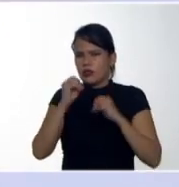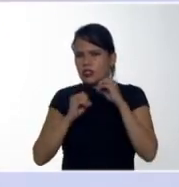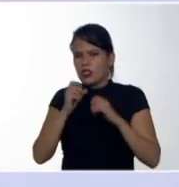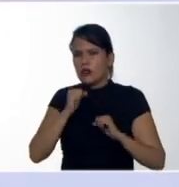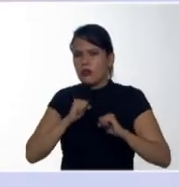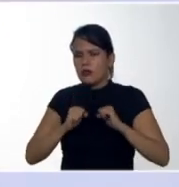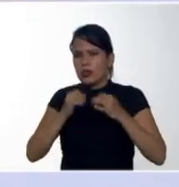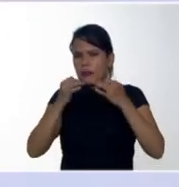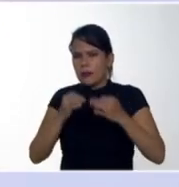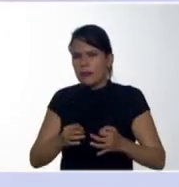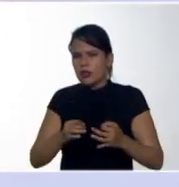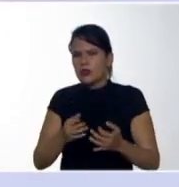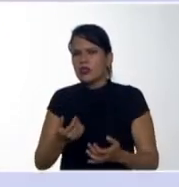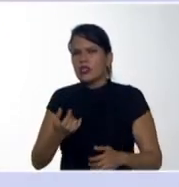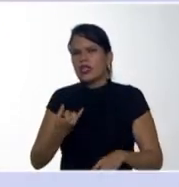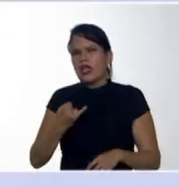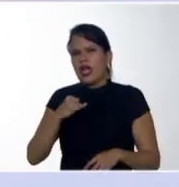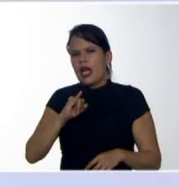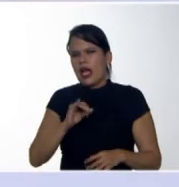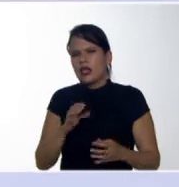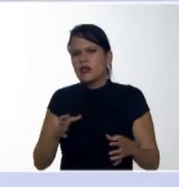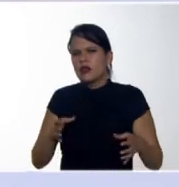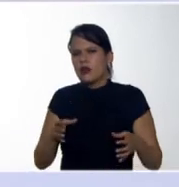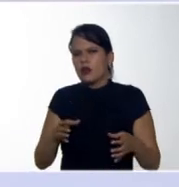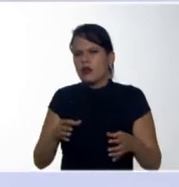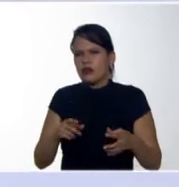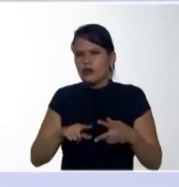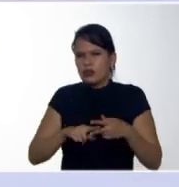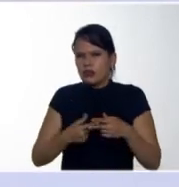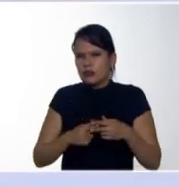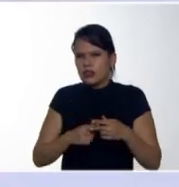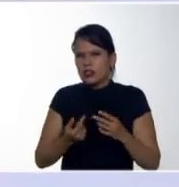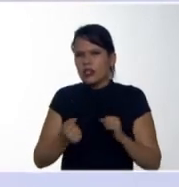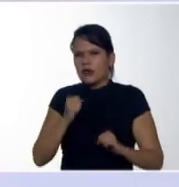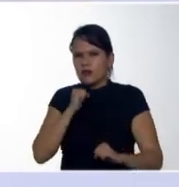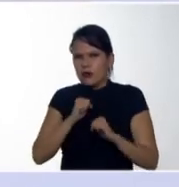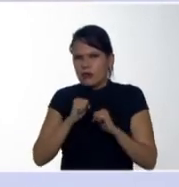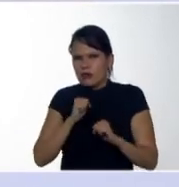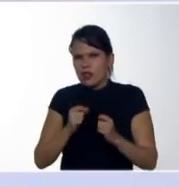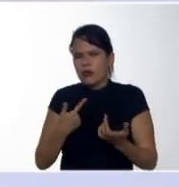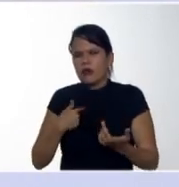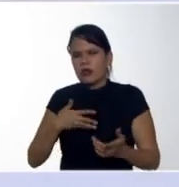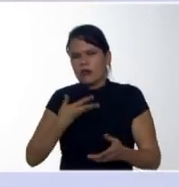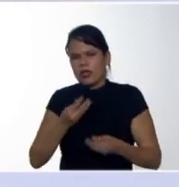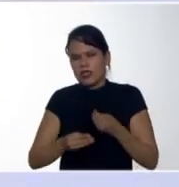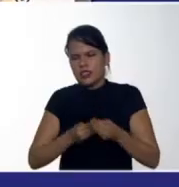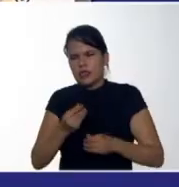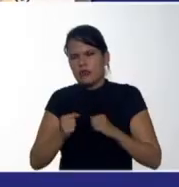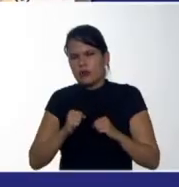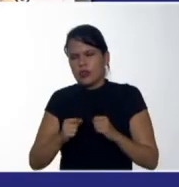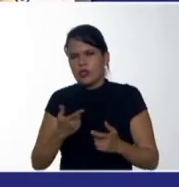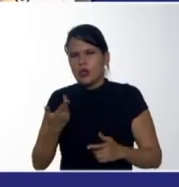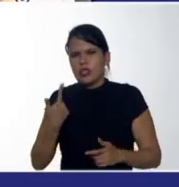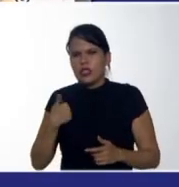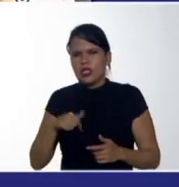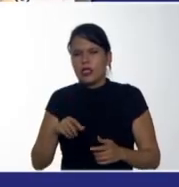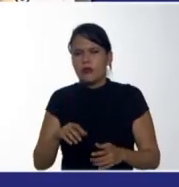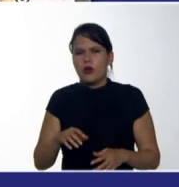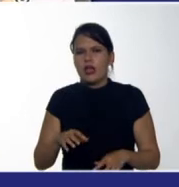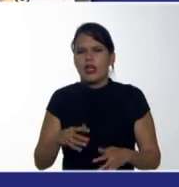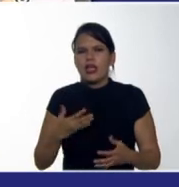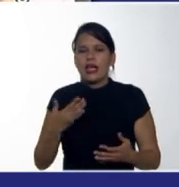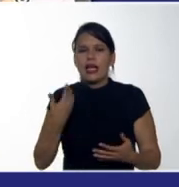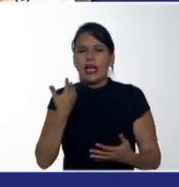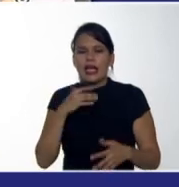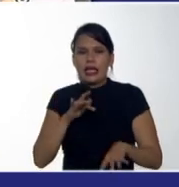ya que posee un equipo de fricción para que él pueda ser movido. Tenemos entonces el calentador de